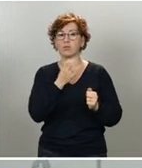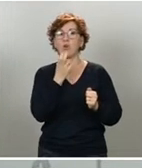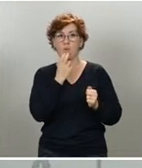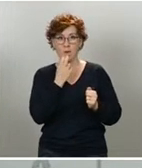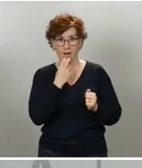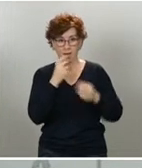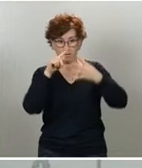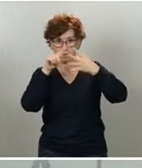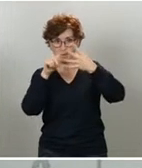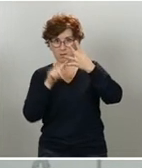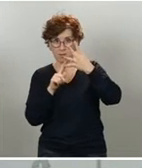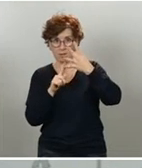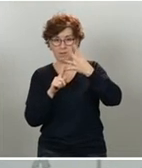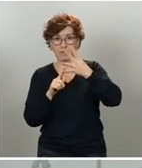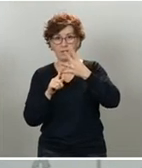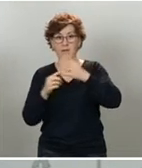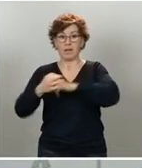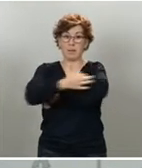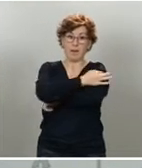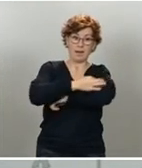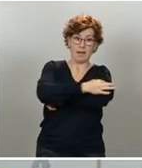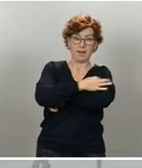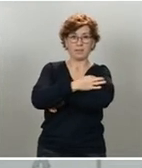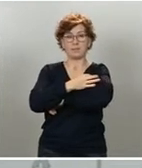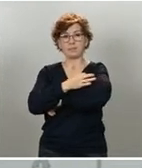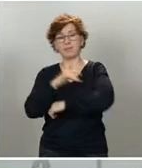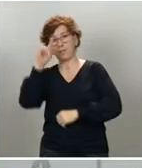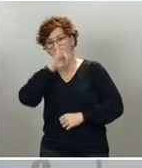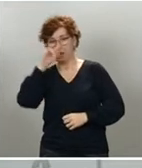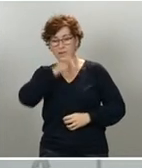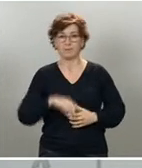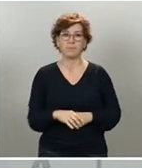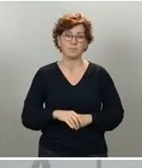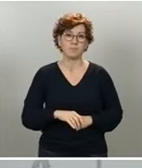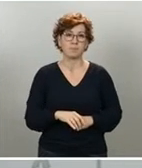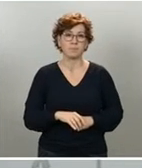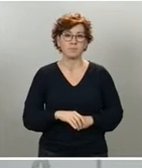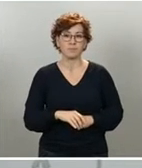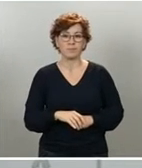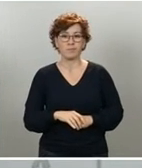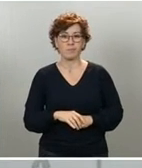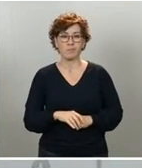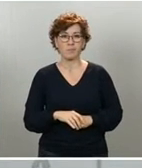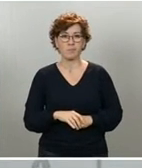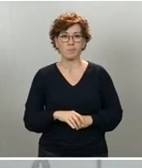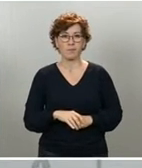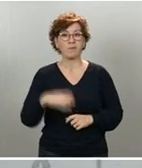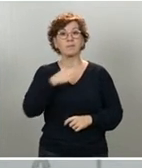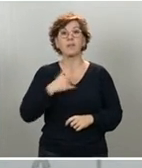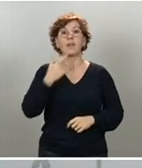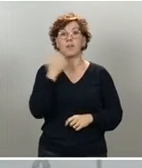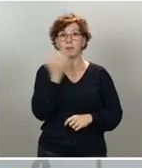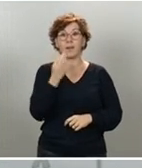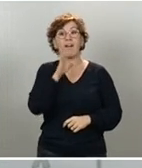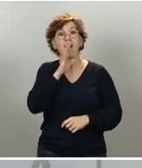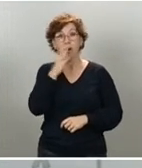en las Islas Baleares y las otras en las Islas Canarias. Esto significa que en estos territorios, en estas islas,